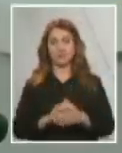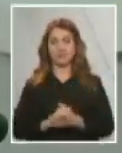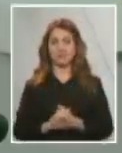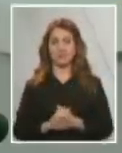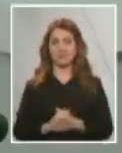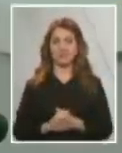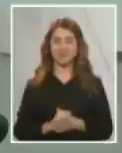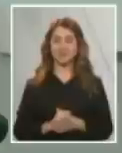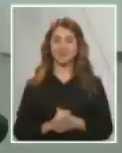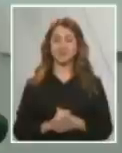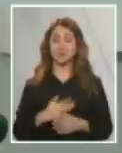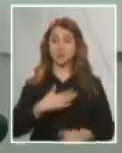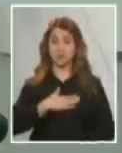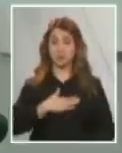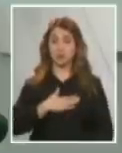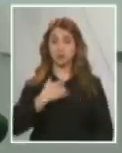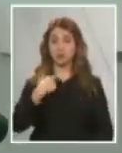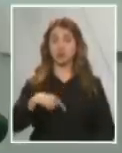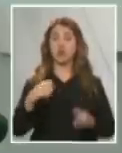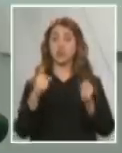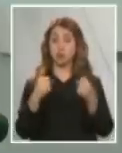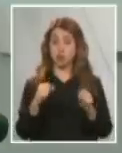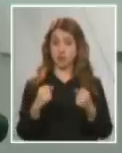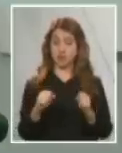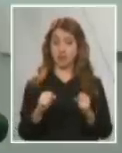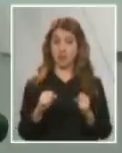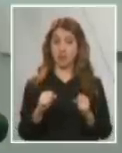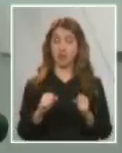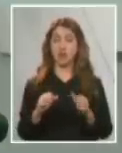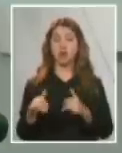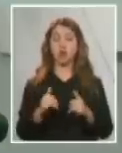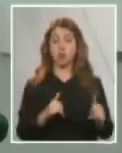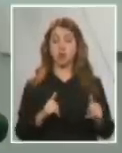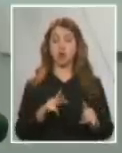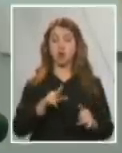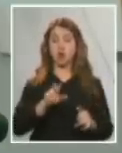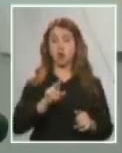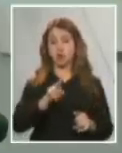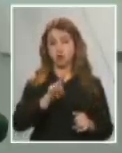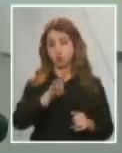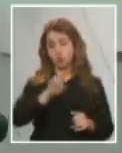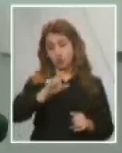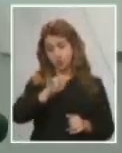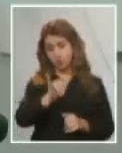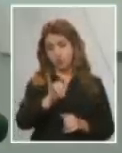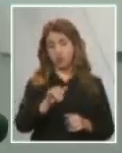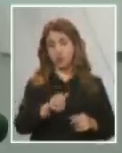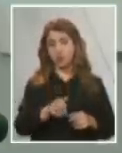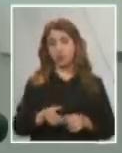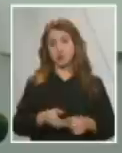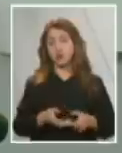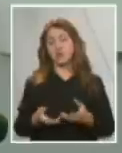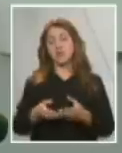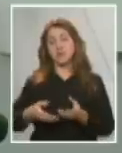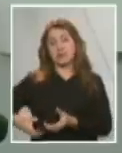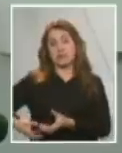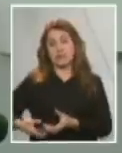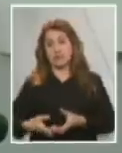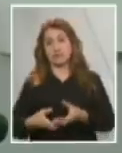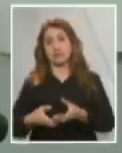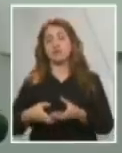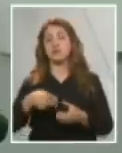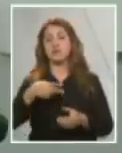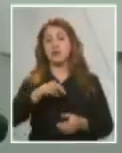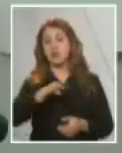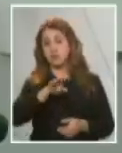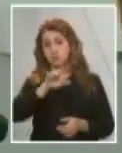puede. Yo soy deportista, juego rugby y handball. Y me